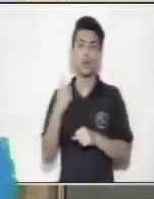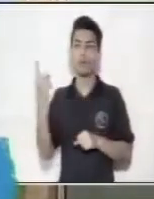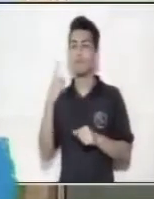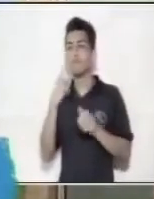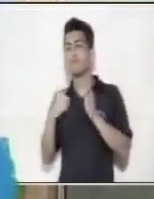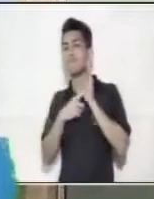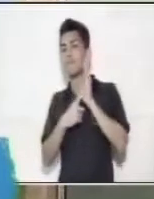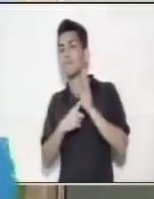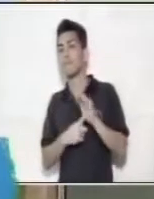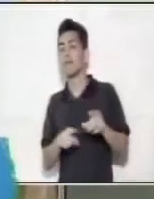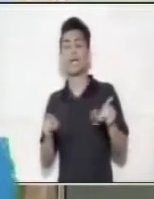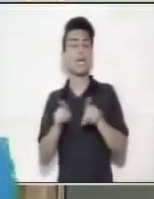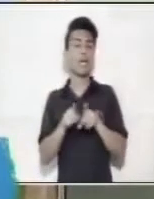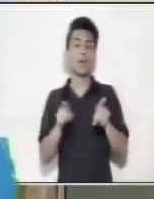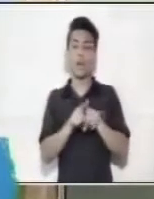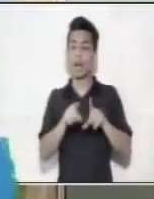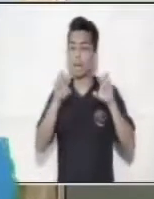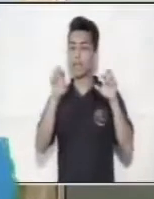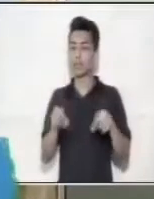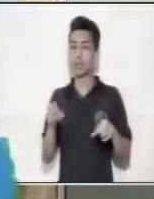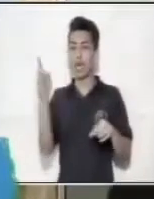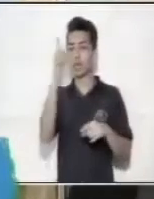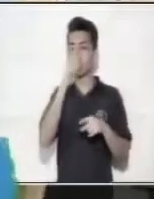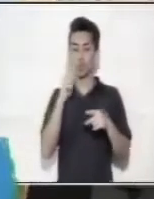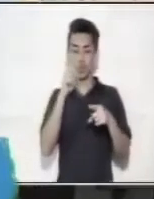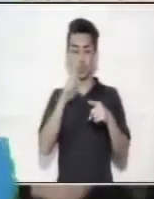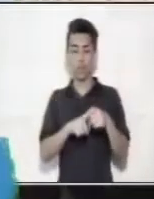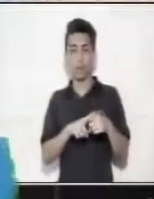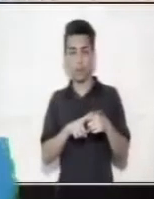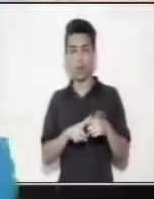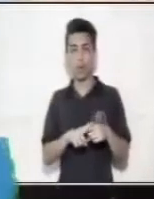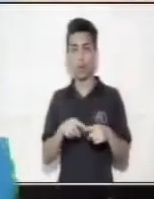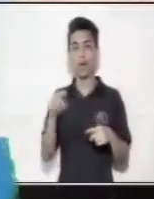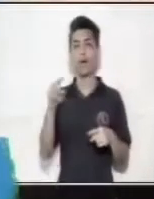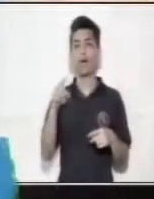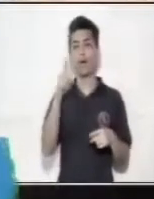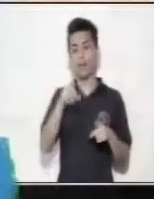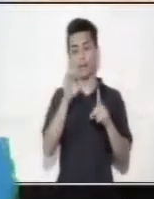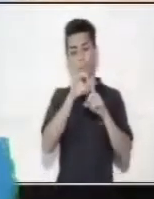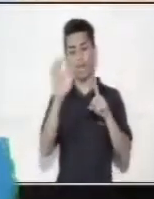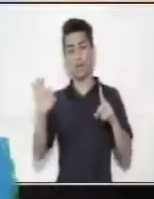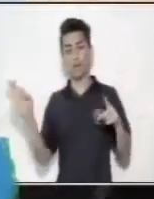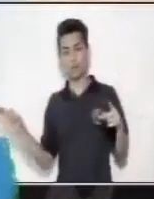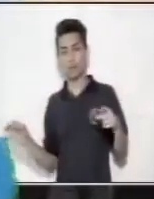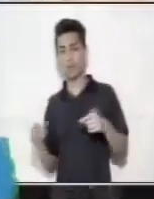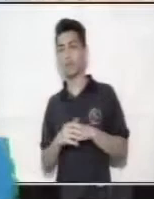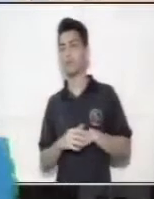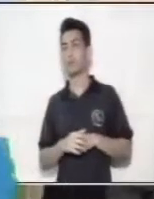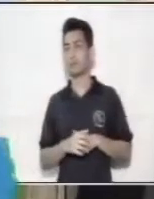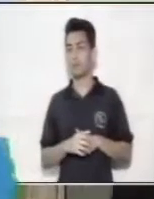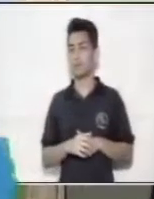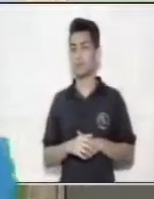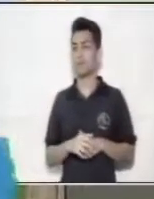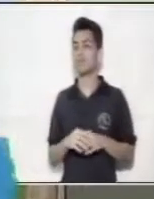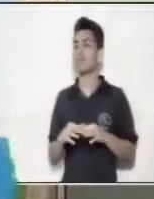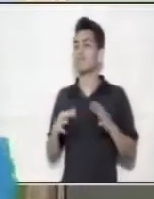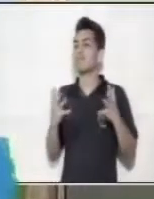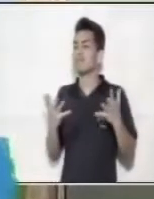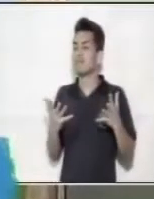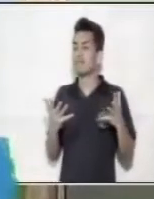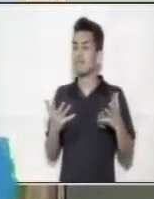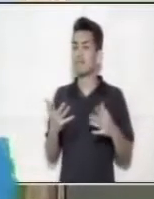la misma persona del sujeto de la oración. ¿Quedó claro? No, ¿verdad? Pero